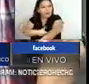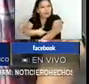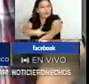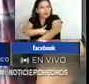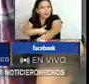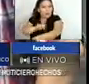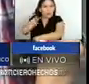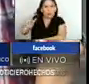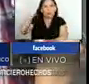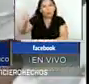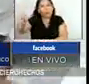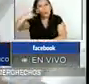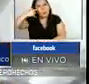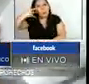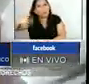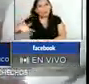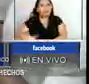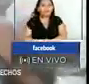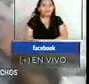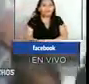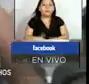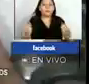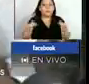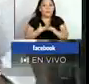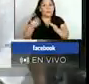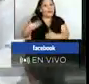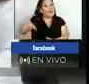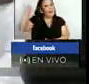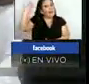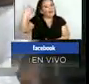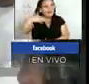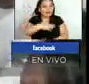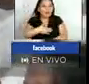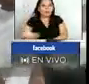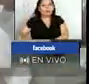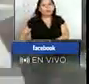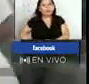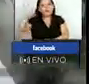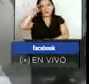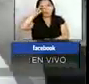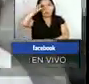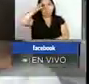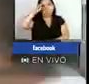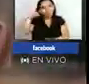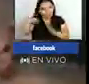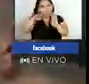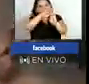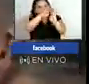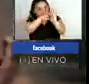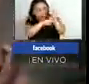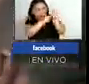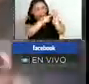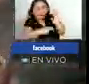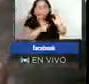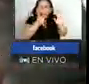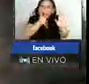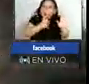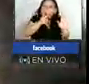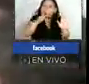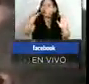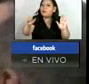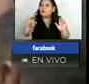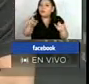2 en una condición crítica. También el expresidente de la República, Elías Antonio Saca, estuvo en la lista de cuadros sospechosos de COVID